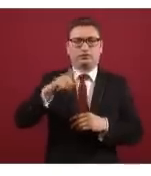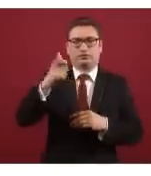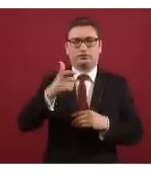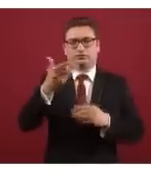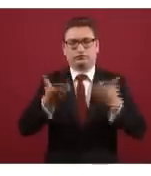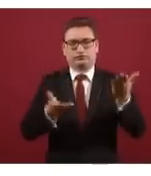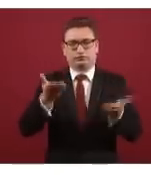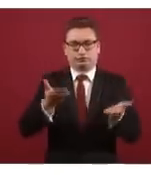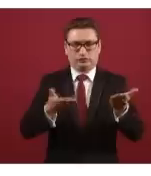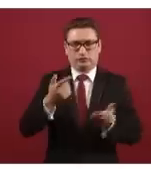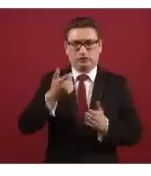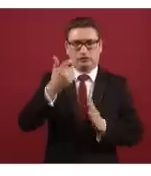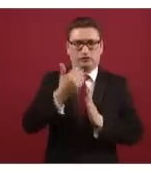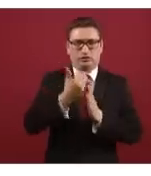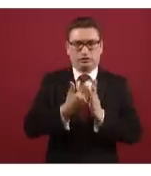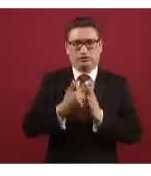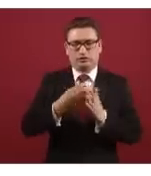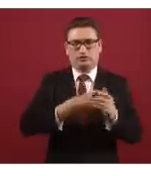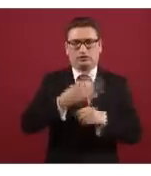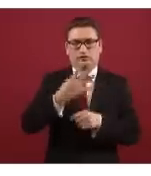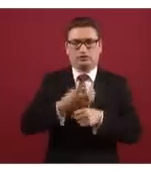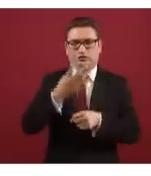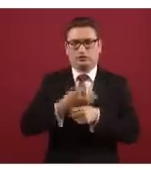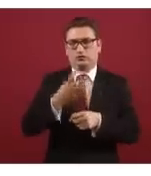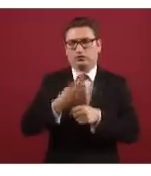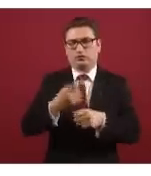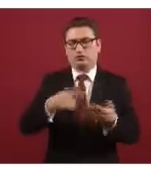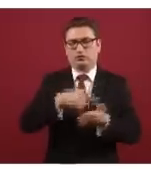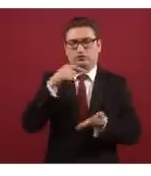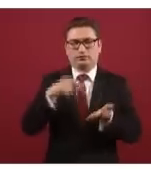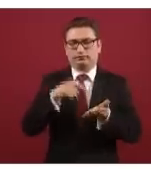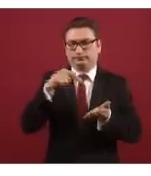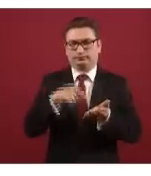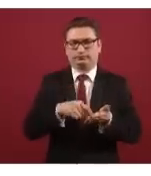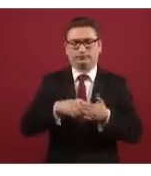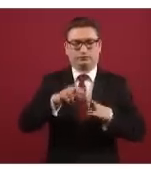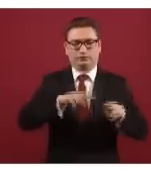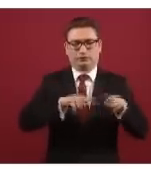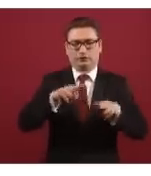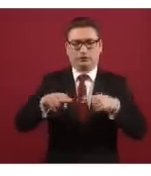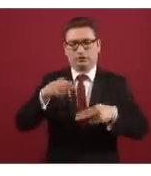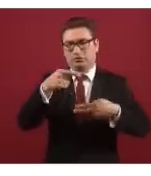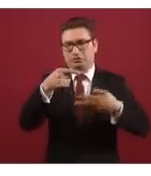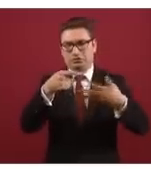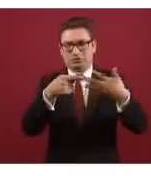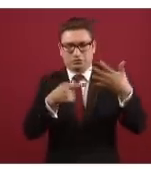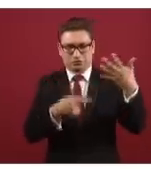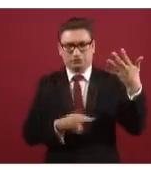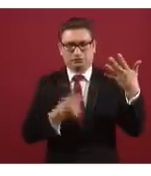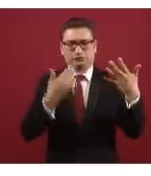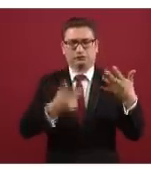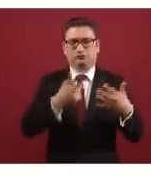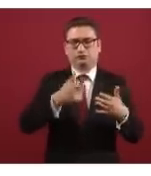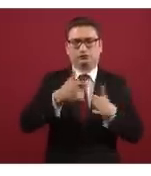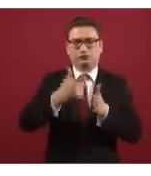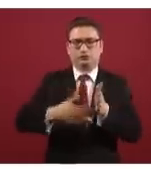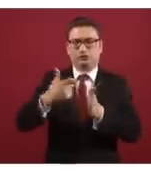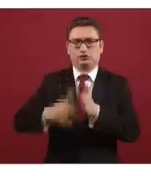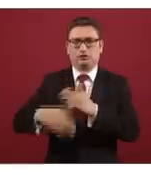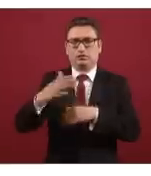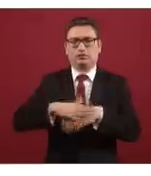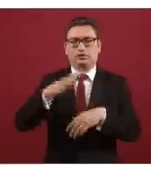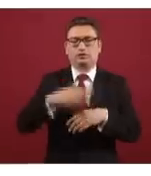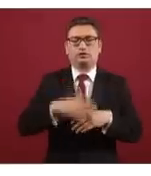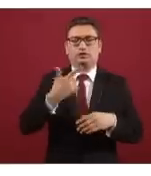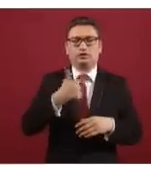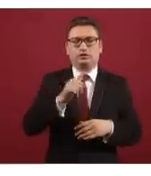lo tenemos en el cuarto lugar de la tabla, donde los más económicos siguen siendo